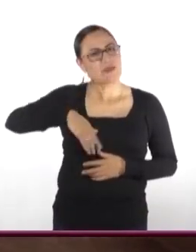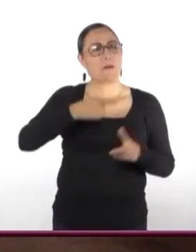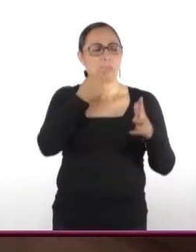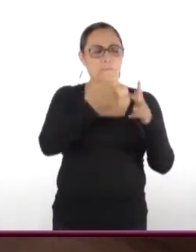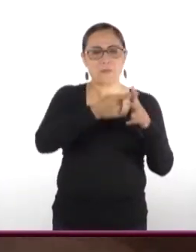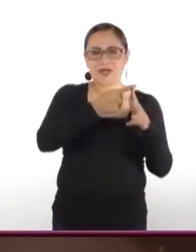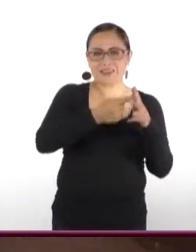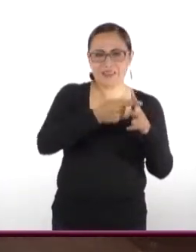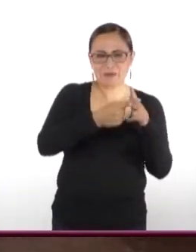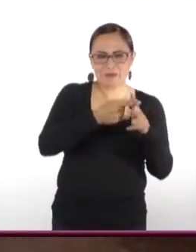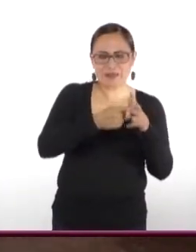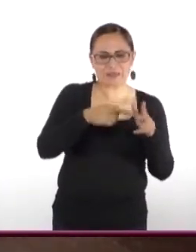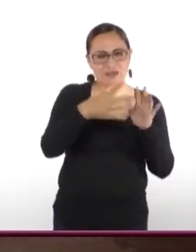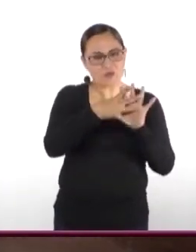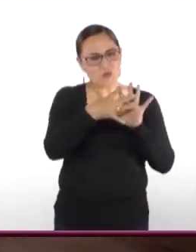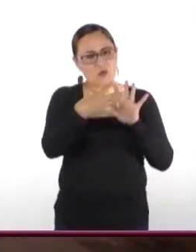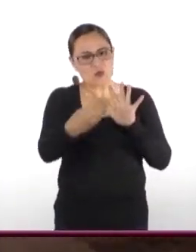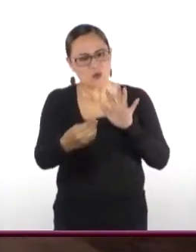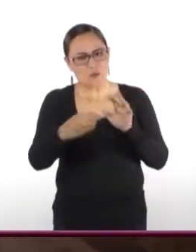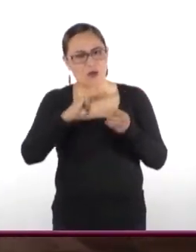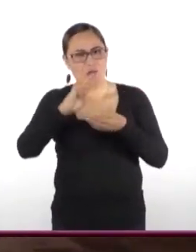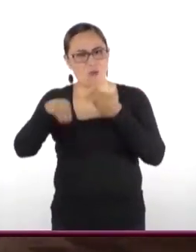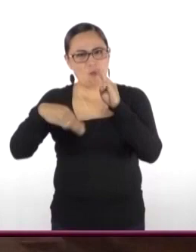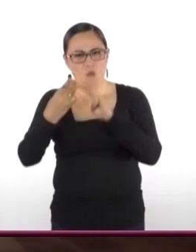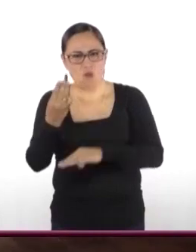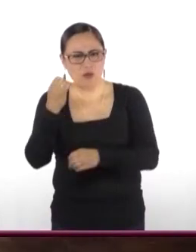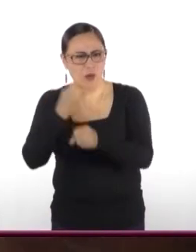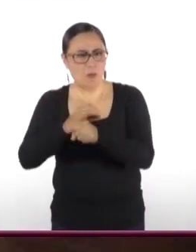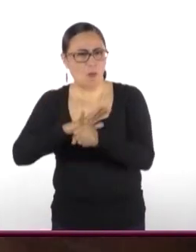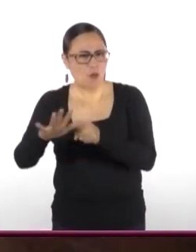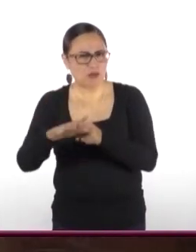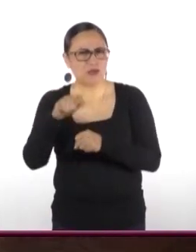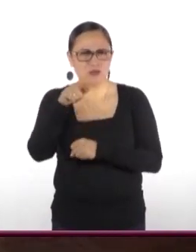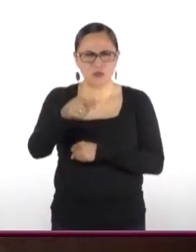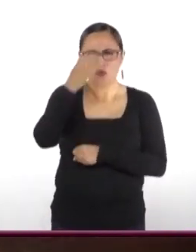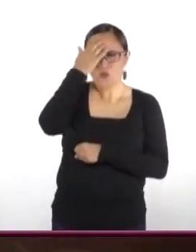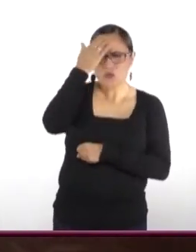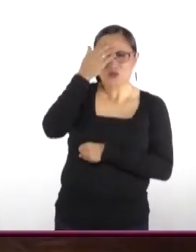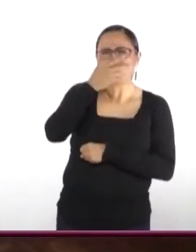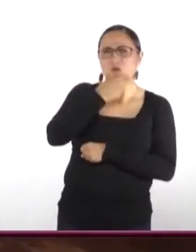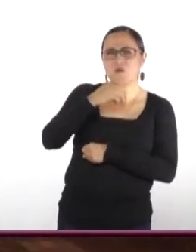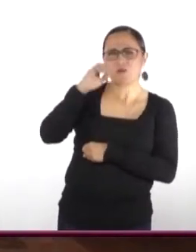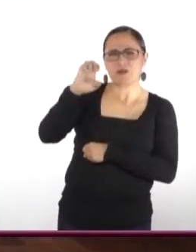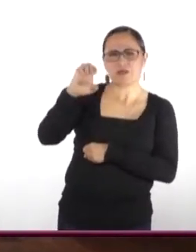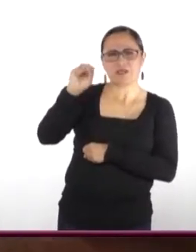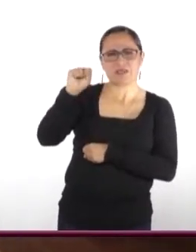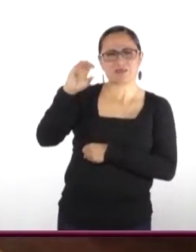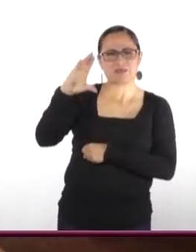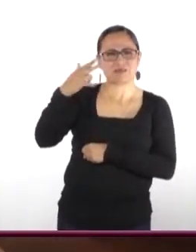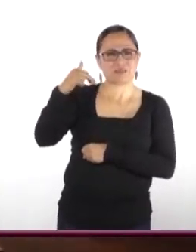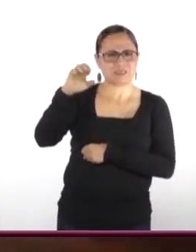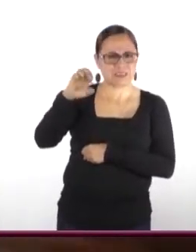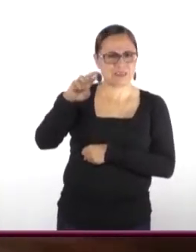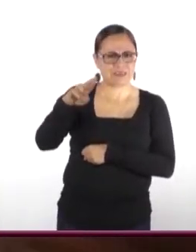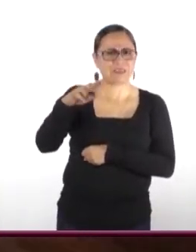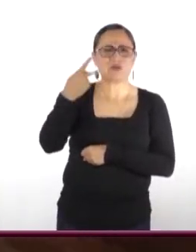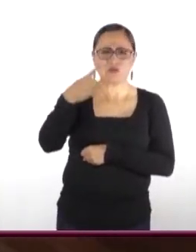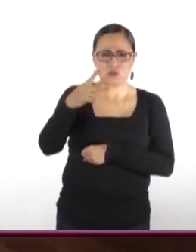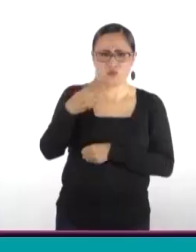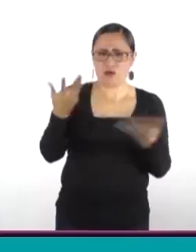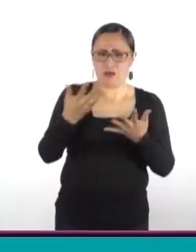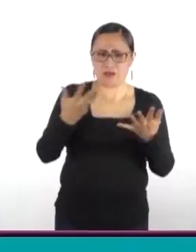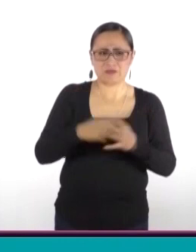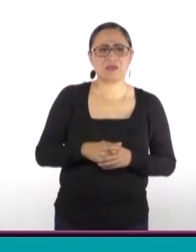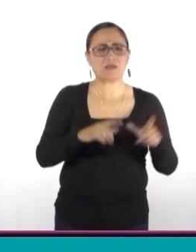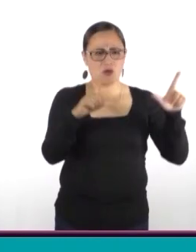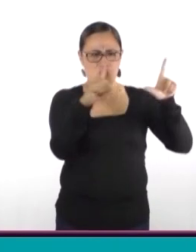lo sabía. Hay matemáticas que inspiran mundos imposibles. ¿A poco sí conocías el trabajo de Escher? Mira, una vez había visto un